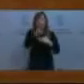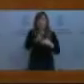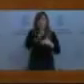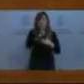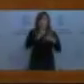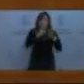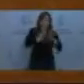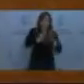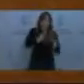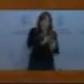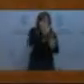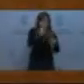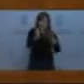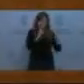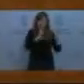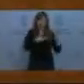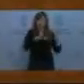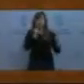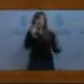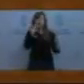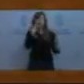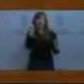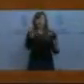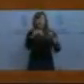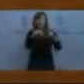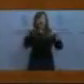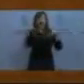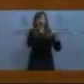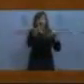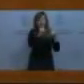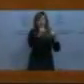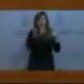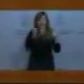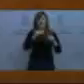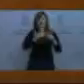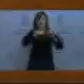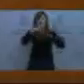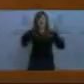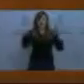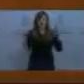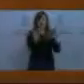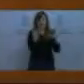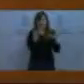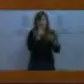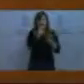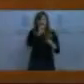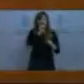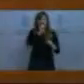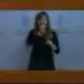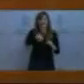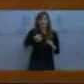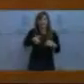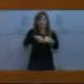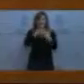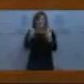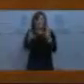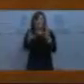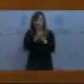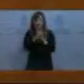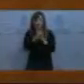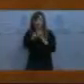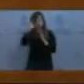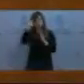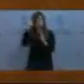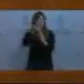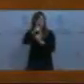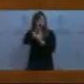podemos apreciar cómo en el occidente se han activado 14 y 16 códigos ictus, mientras que